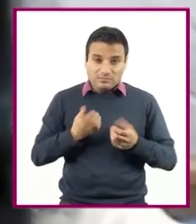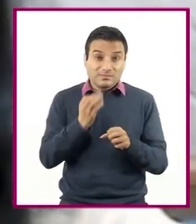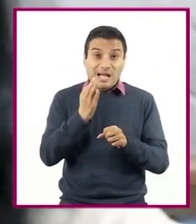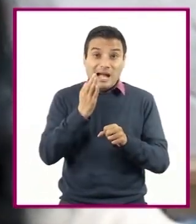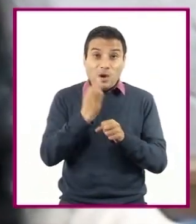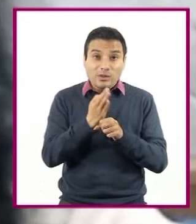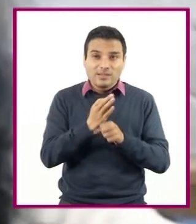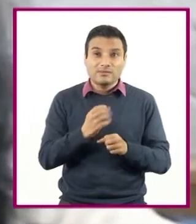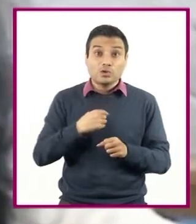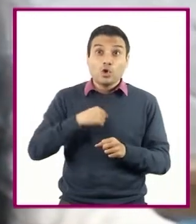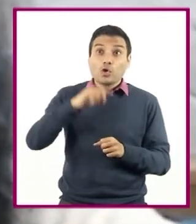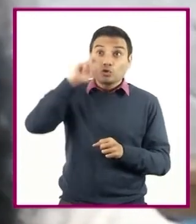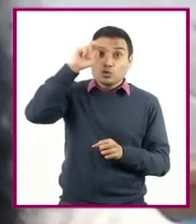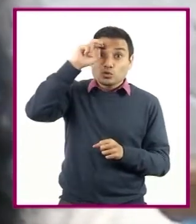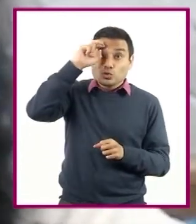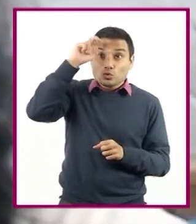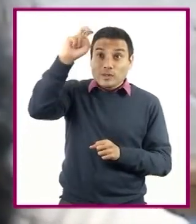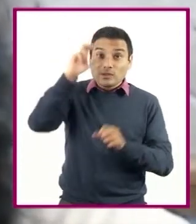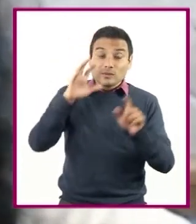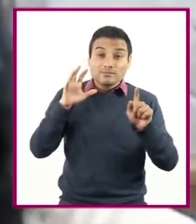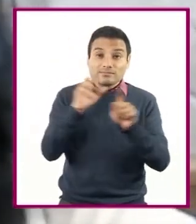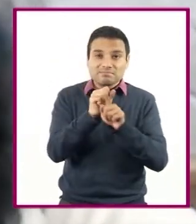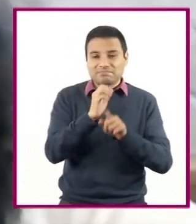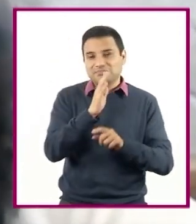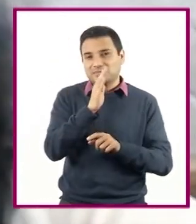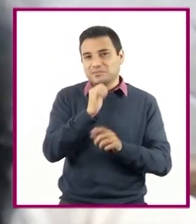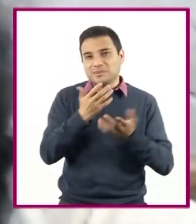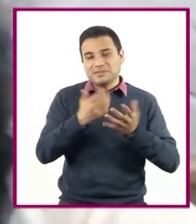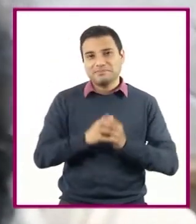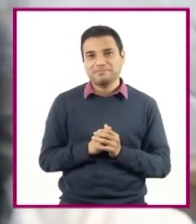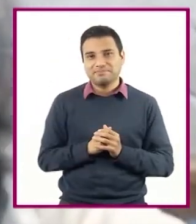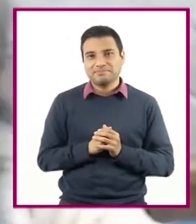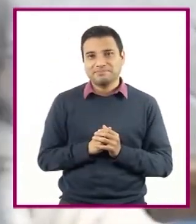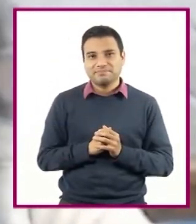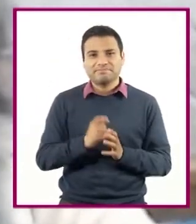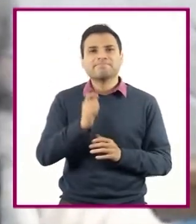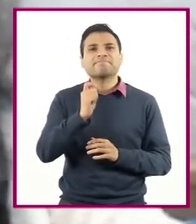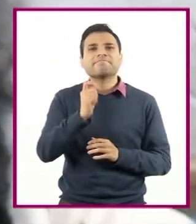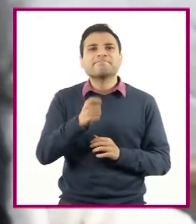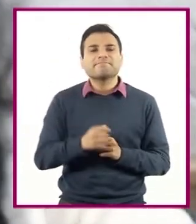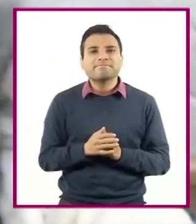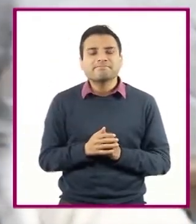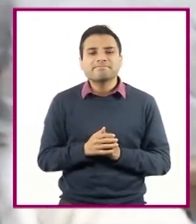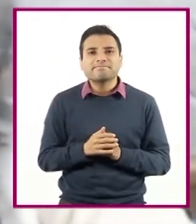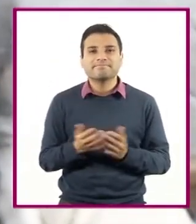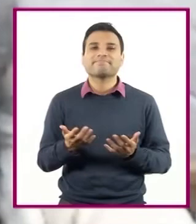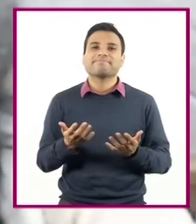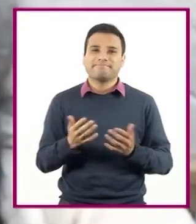mis planes son imposibles de realizar. En conclusión, se necesitan de muchos